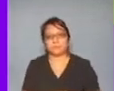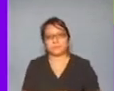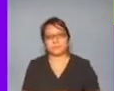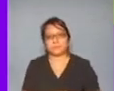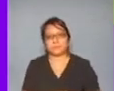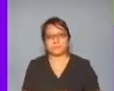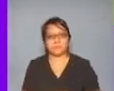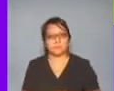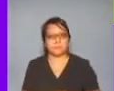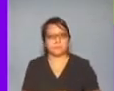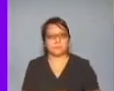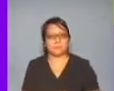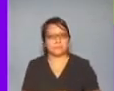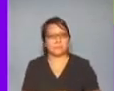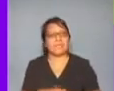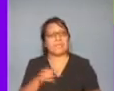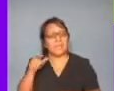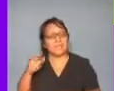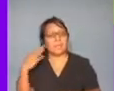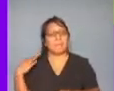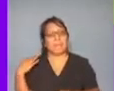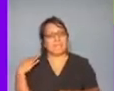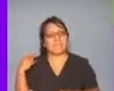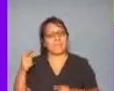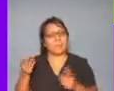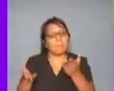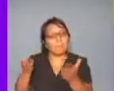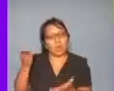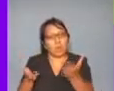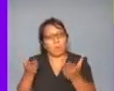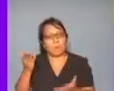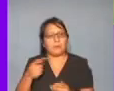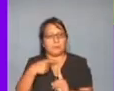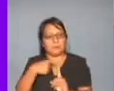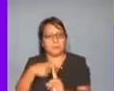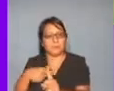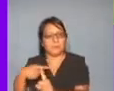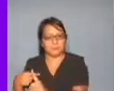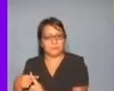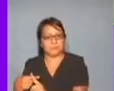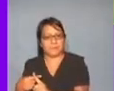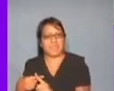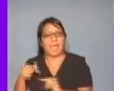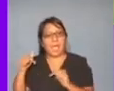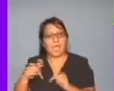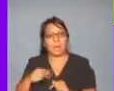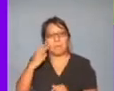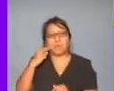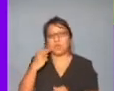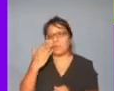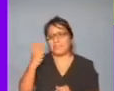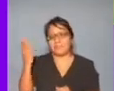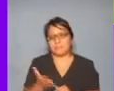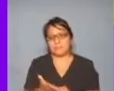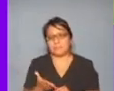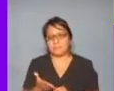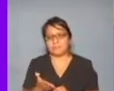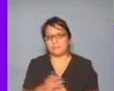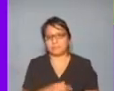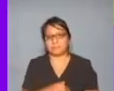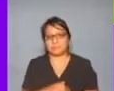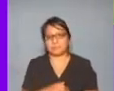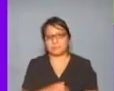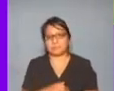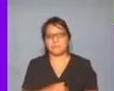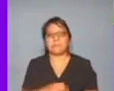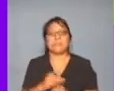entonces, Mariana, un balance positivo dentro de lo que eran los porcentajes que se esperaban, superando hasta el 95%, bueno,